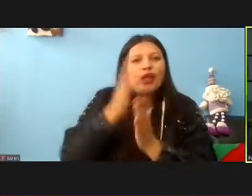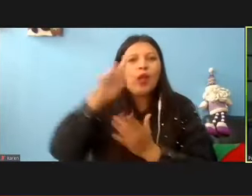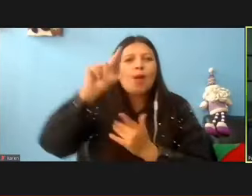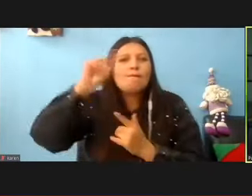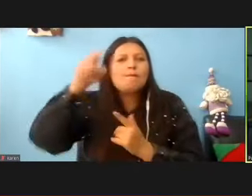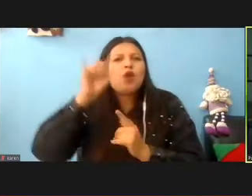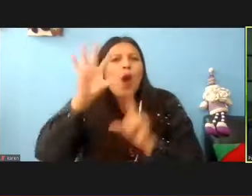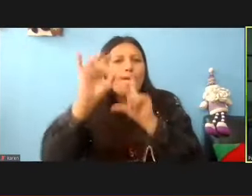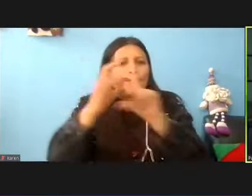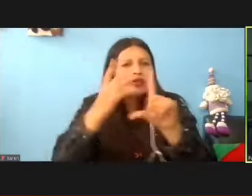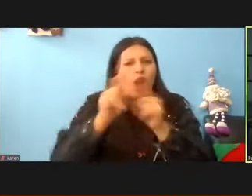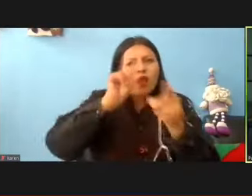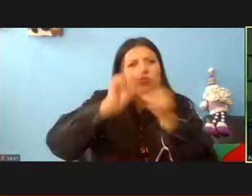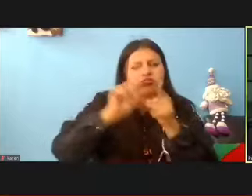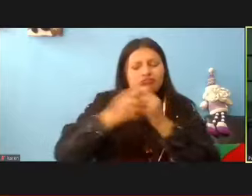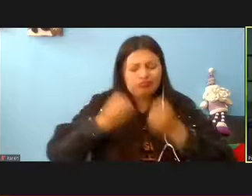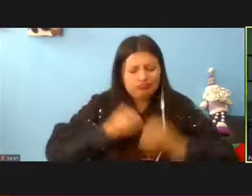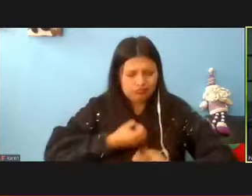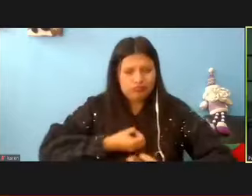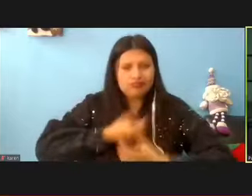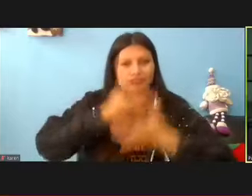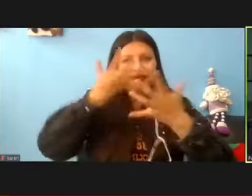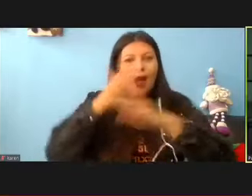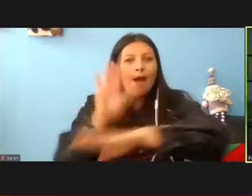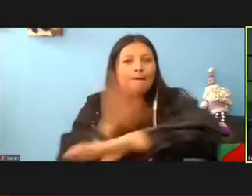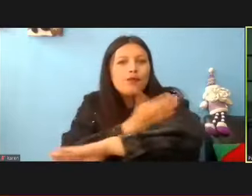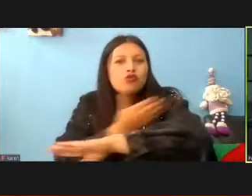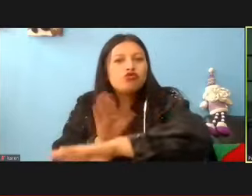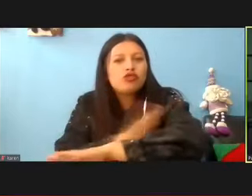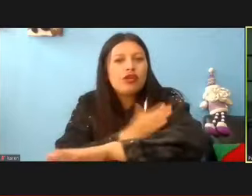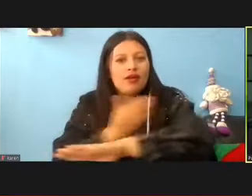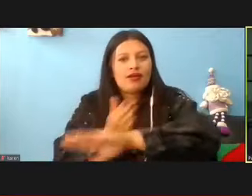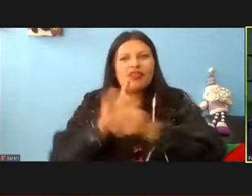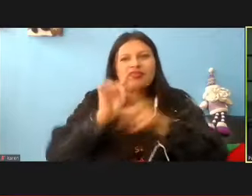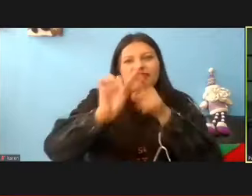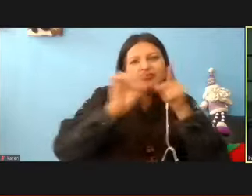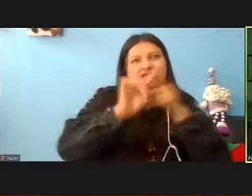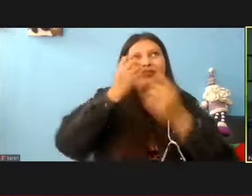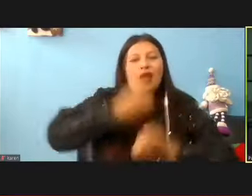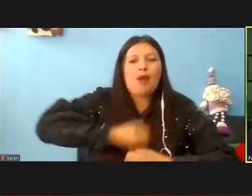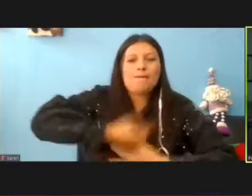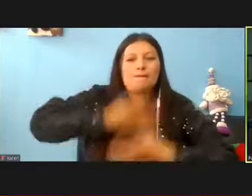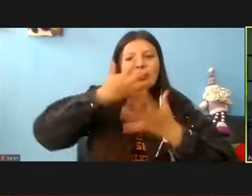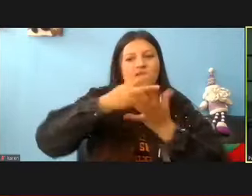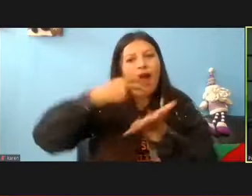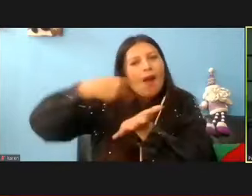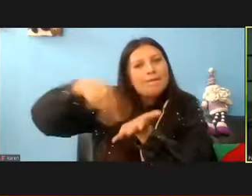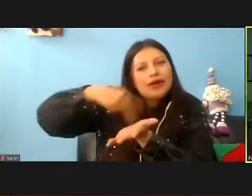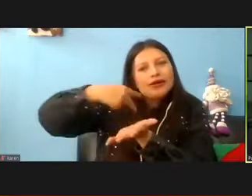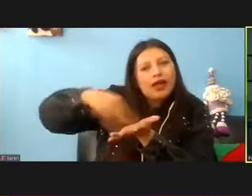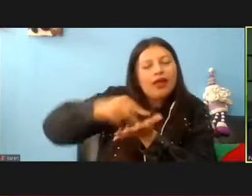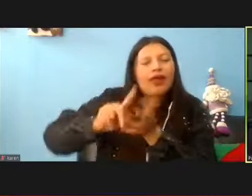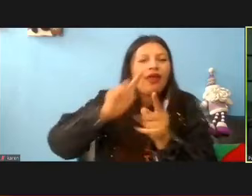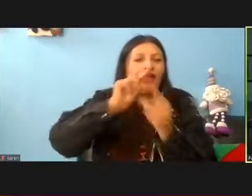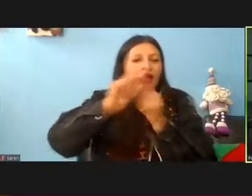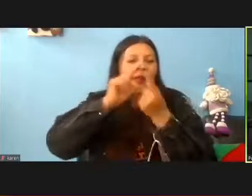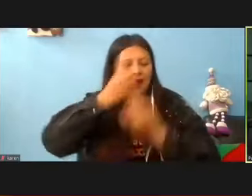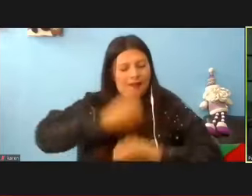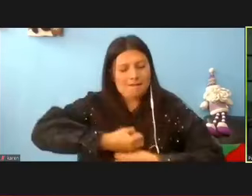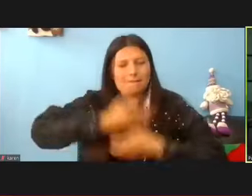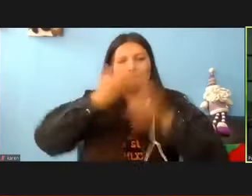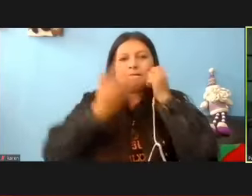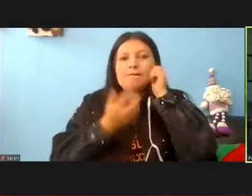virtuales, diferentes expresiones musicales, diferentes expresiones danzarias, diferentes